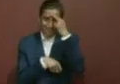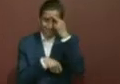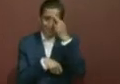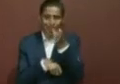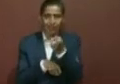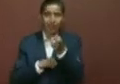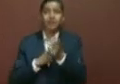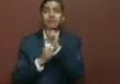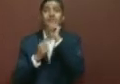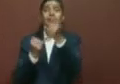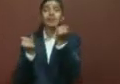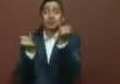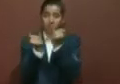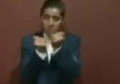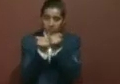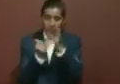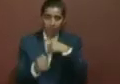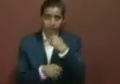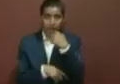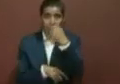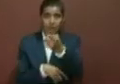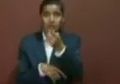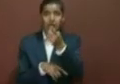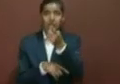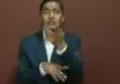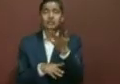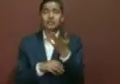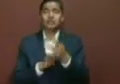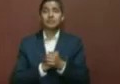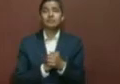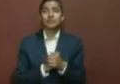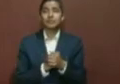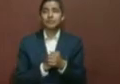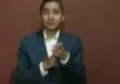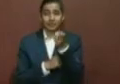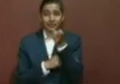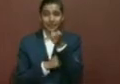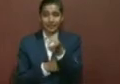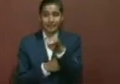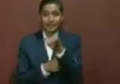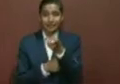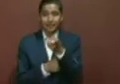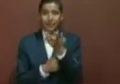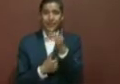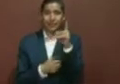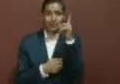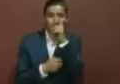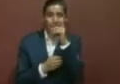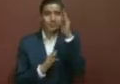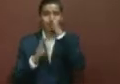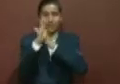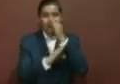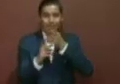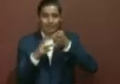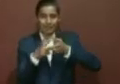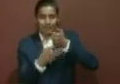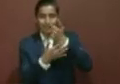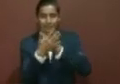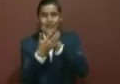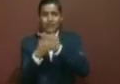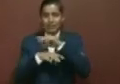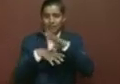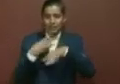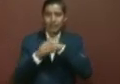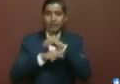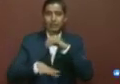Decirles también que a pesar de estas adversidades económicas, en el Estado de Michoacán se